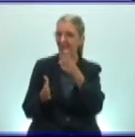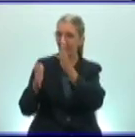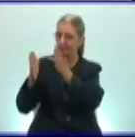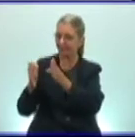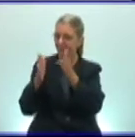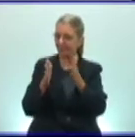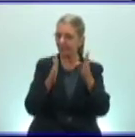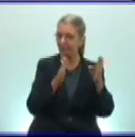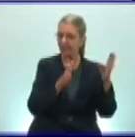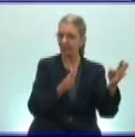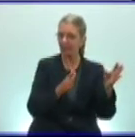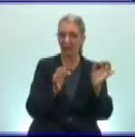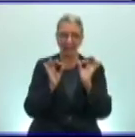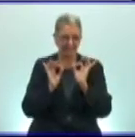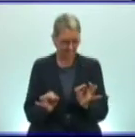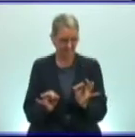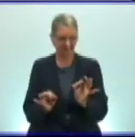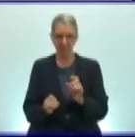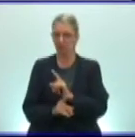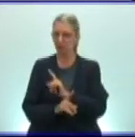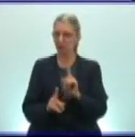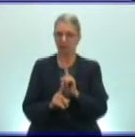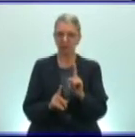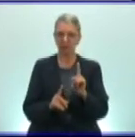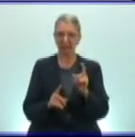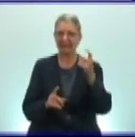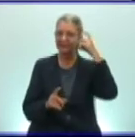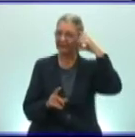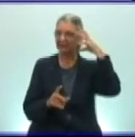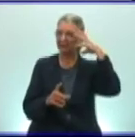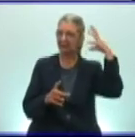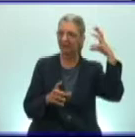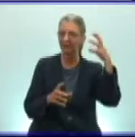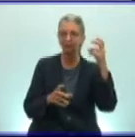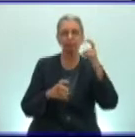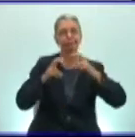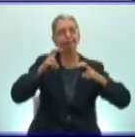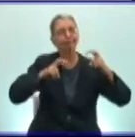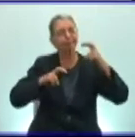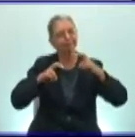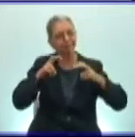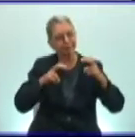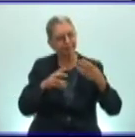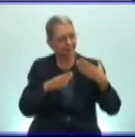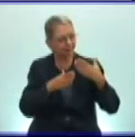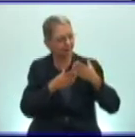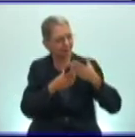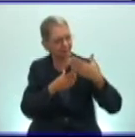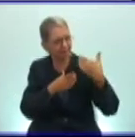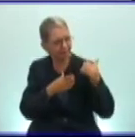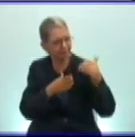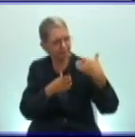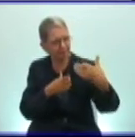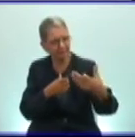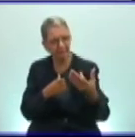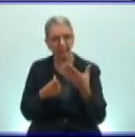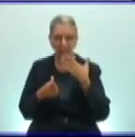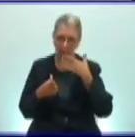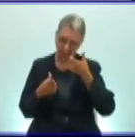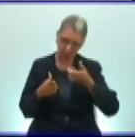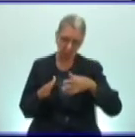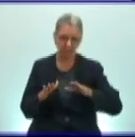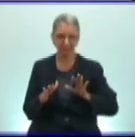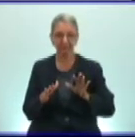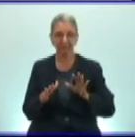es una tabla estática, sino que los científicos siguen investigando y las continúan enriqueciendo.